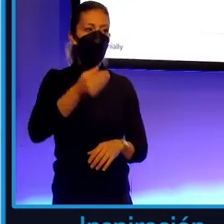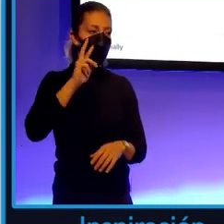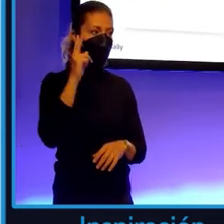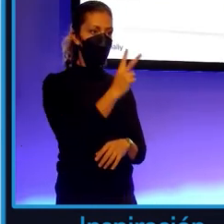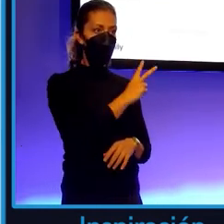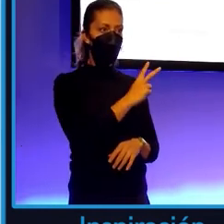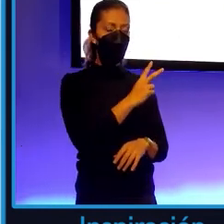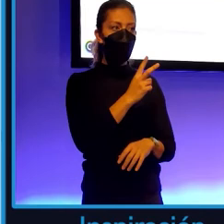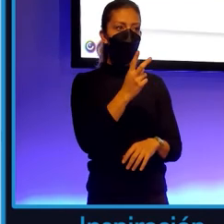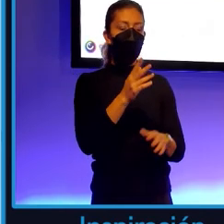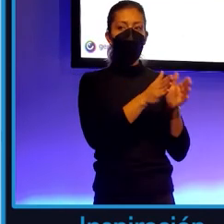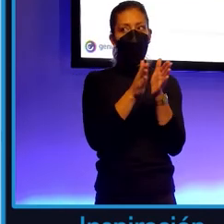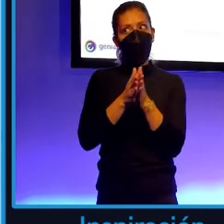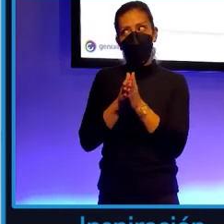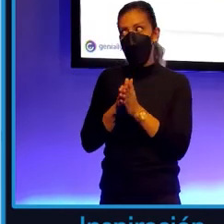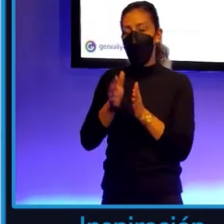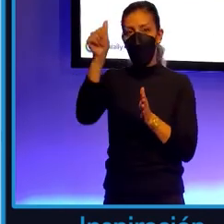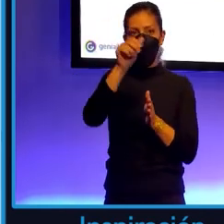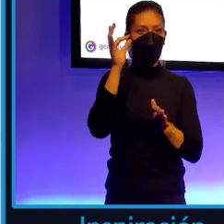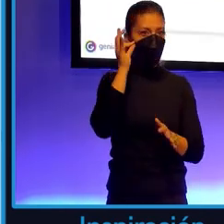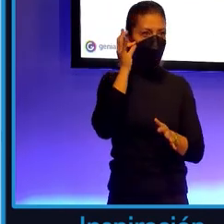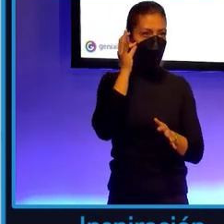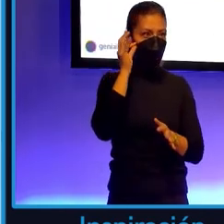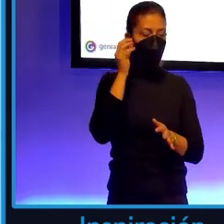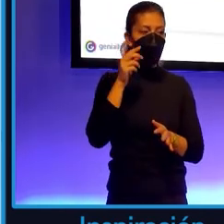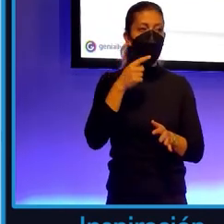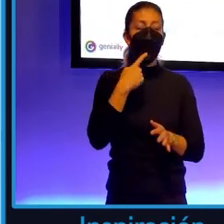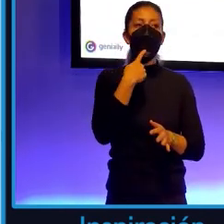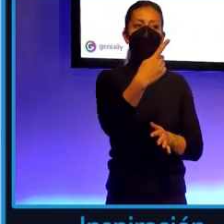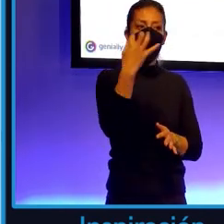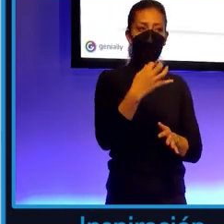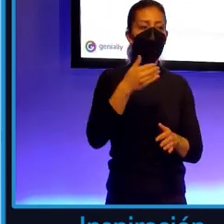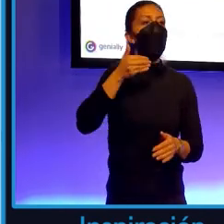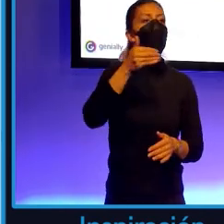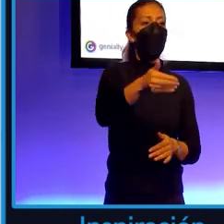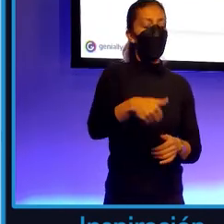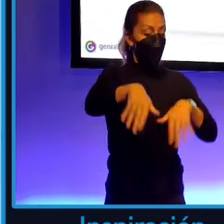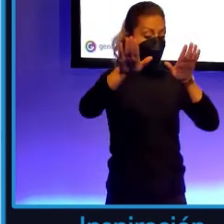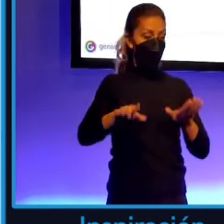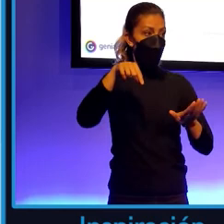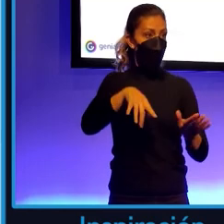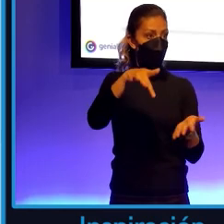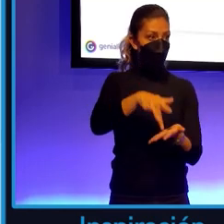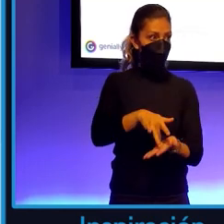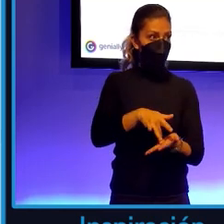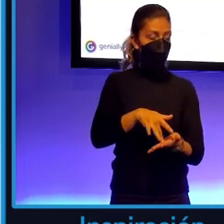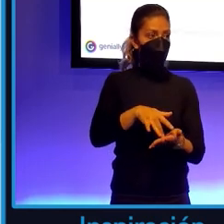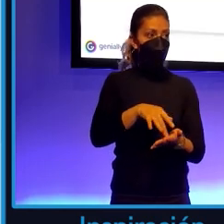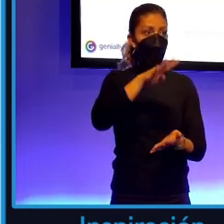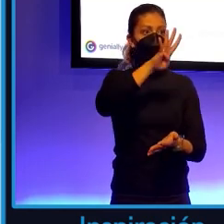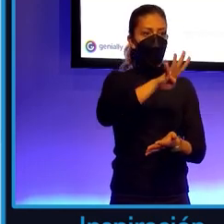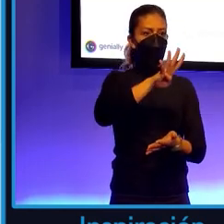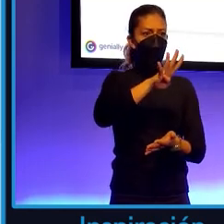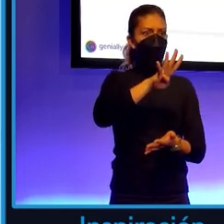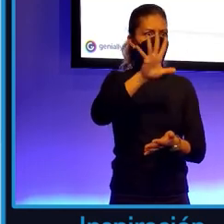tecnológica con cariño a mí a mis compañeras y compañeros que van a decir el futuro está aquí cuando el 85 por ciento nadie sea